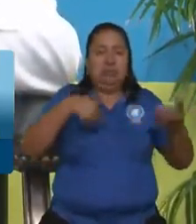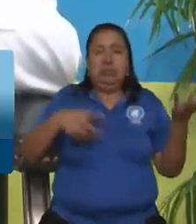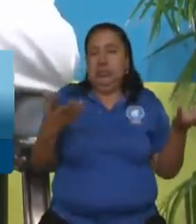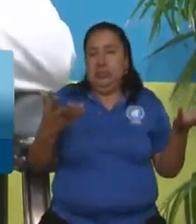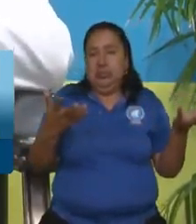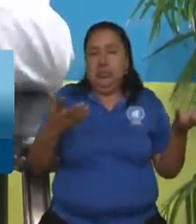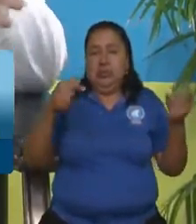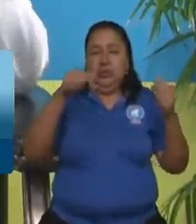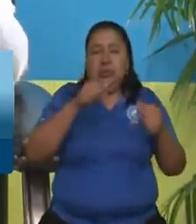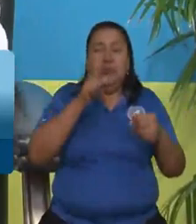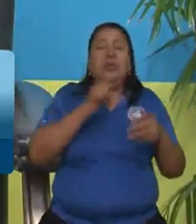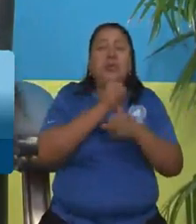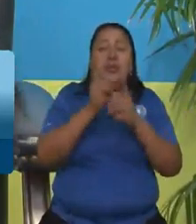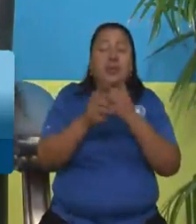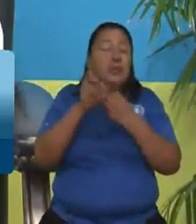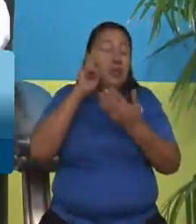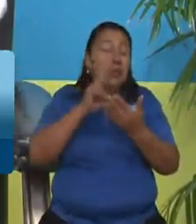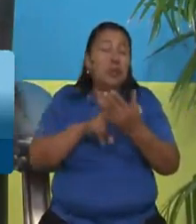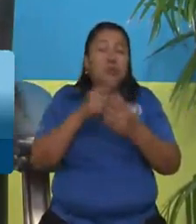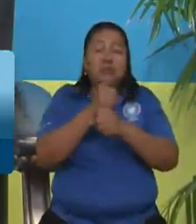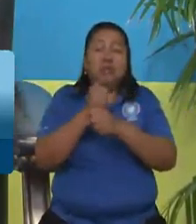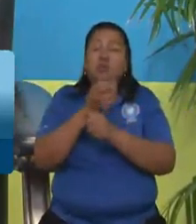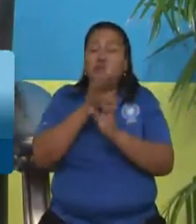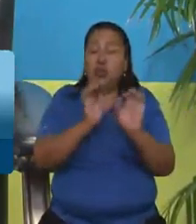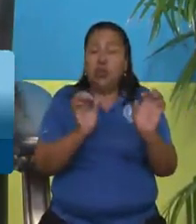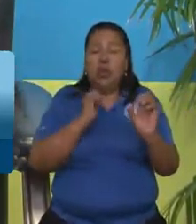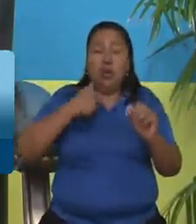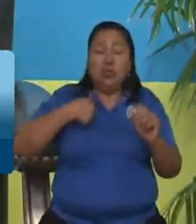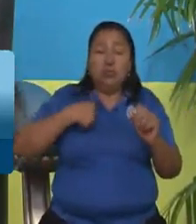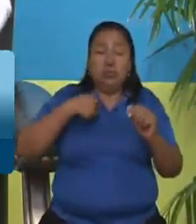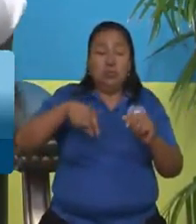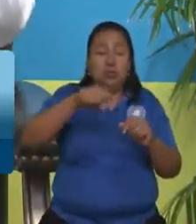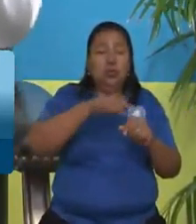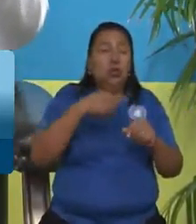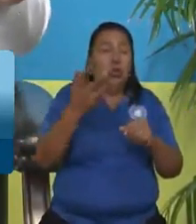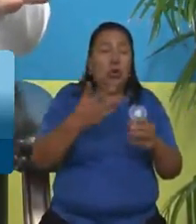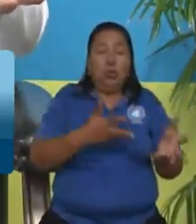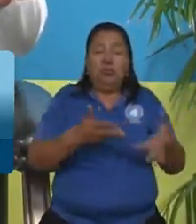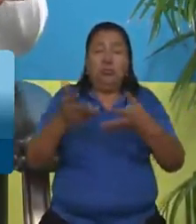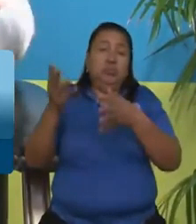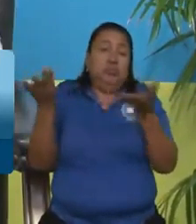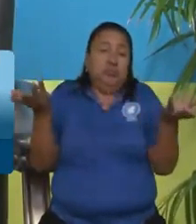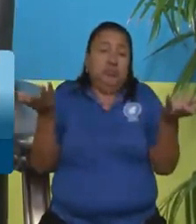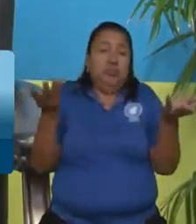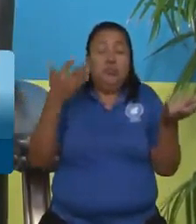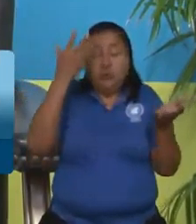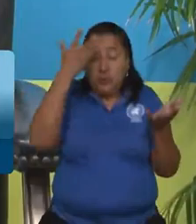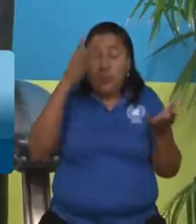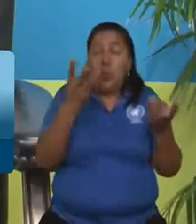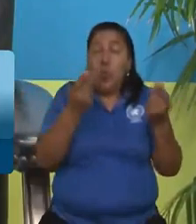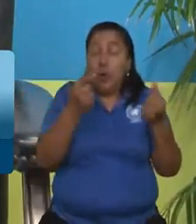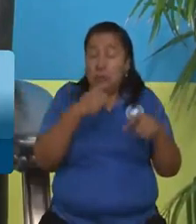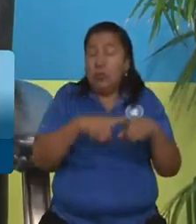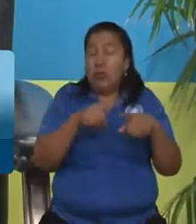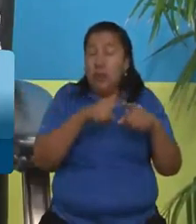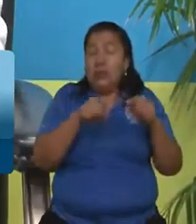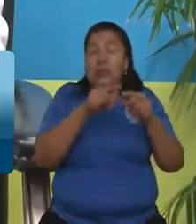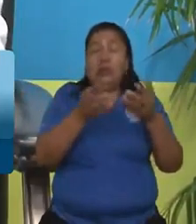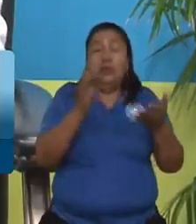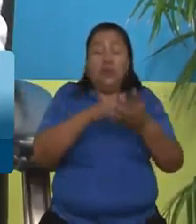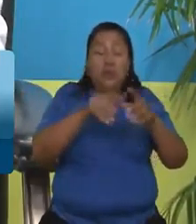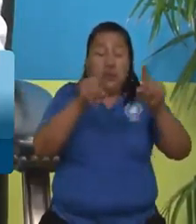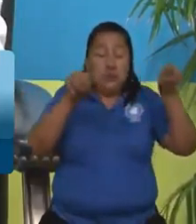les educan sobre no defecarse en las piscinas, sobre no orinarse, y después todo el mundo está compartiendo